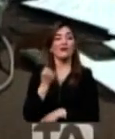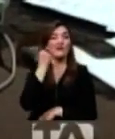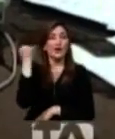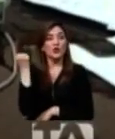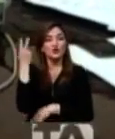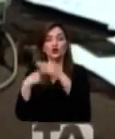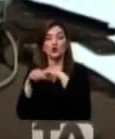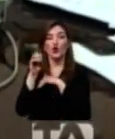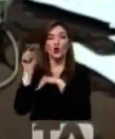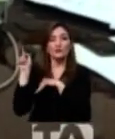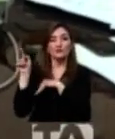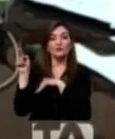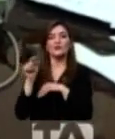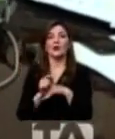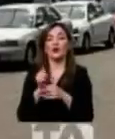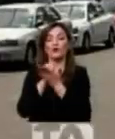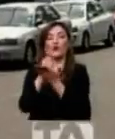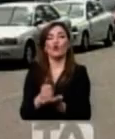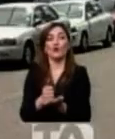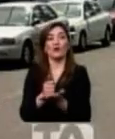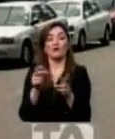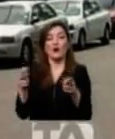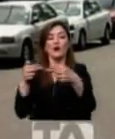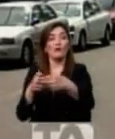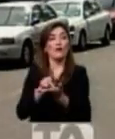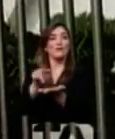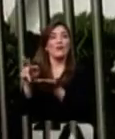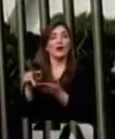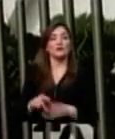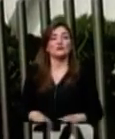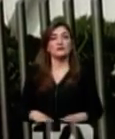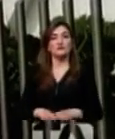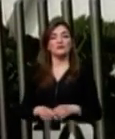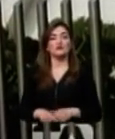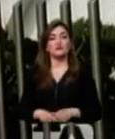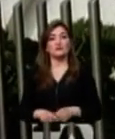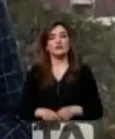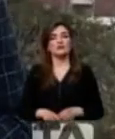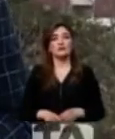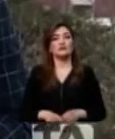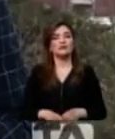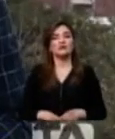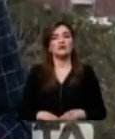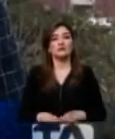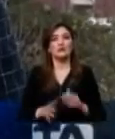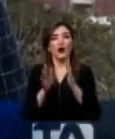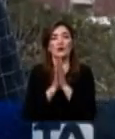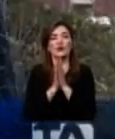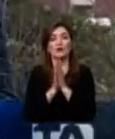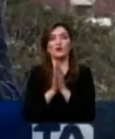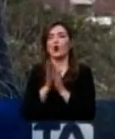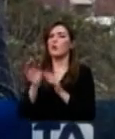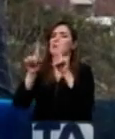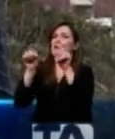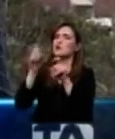a su hijo alembert quien resulta el beneficiario de esta dación en pago de los bienes de tc-televisión solicitamos la reacción de los abogados